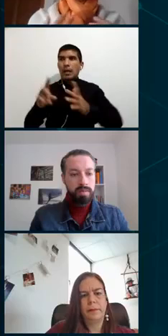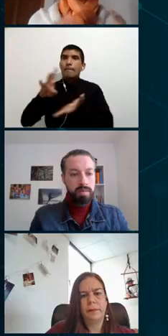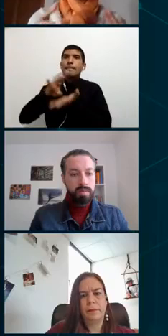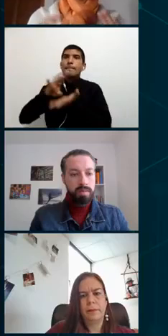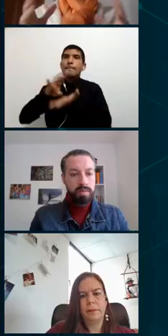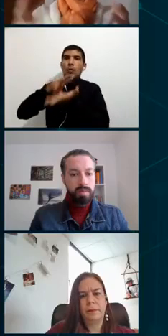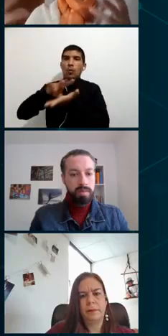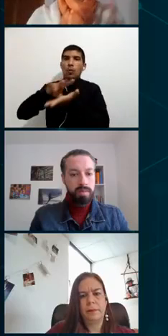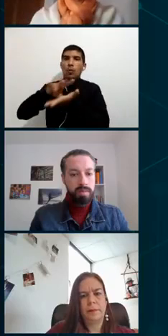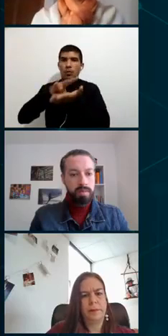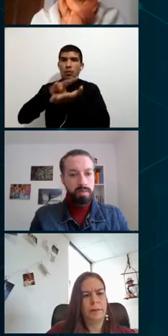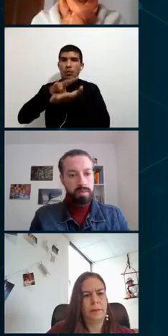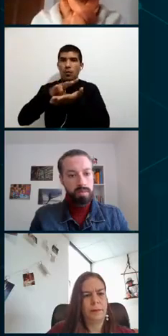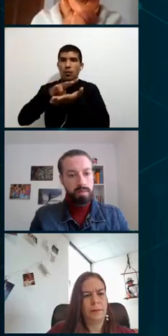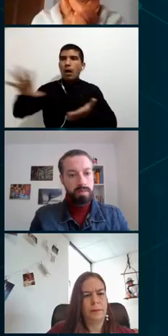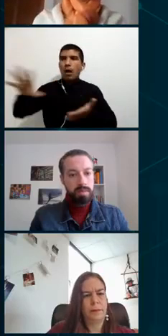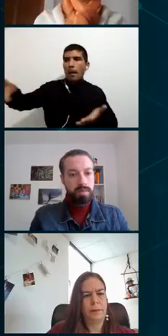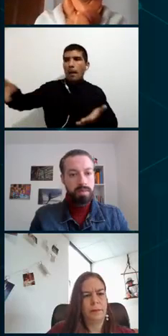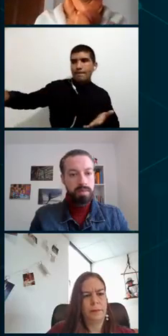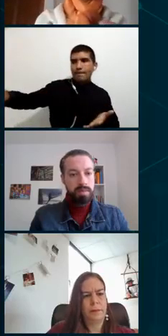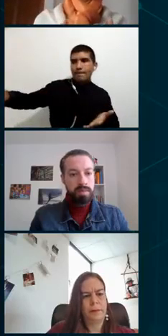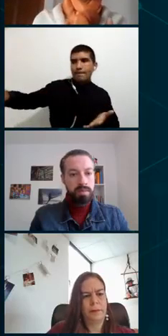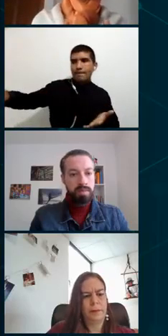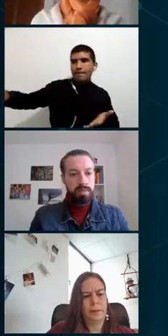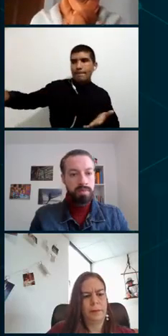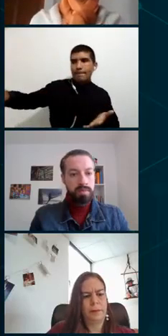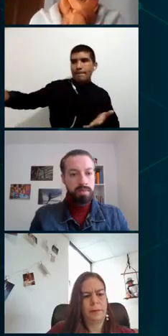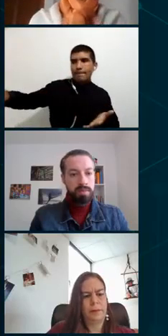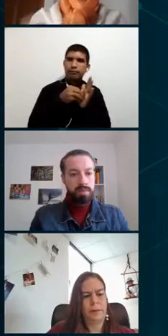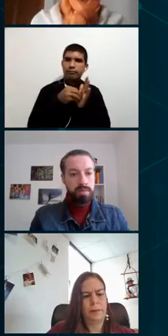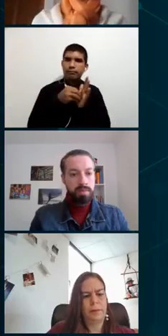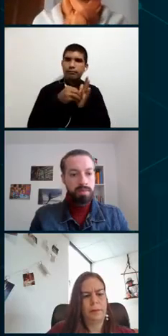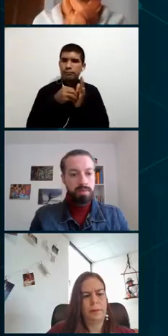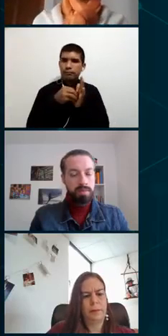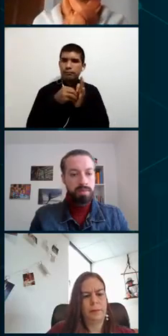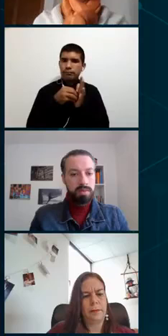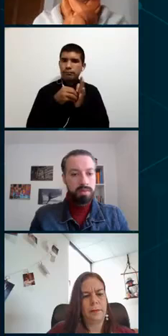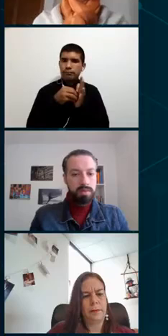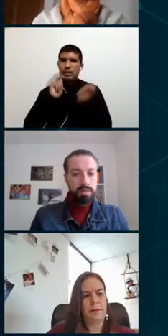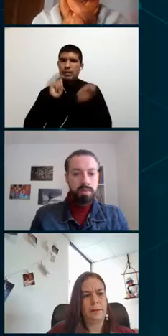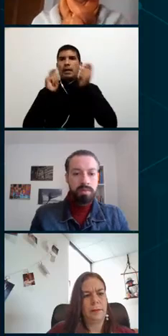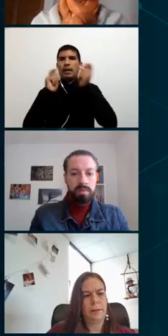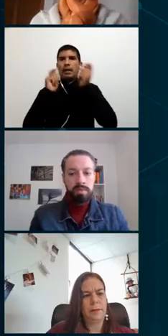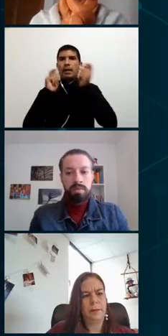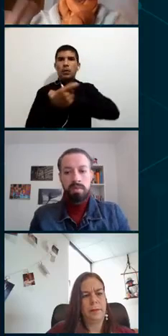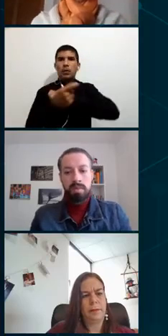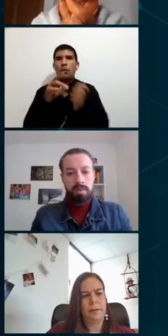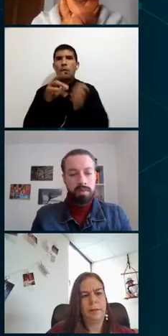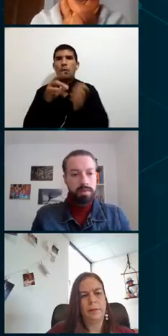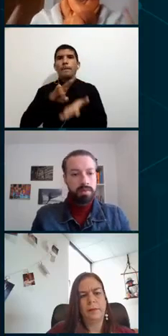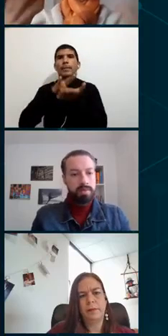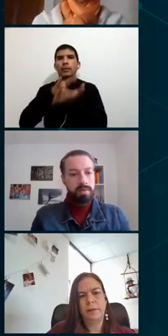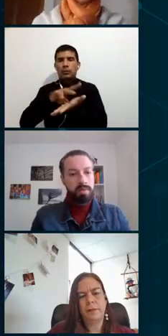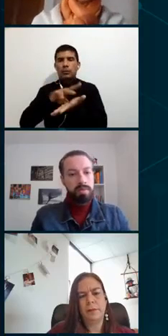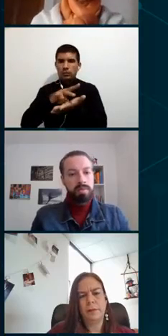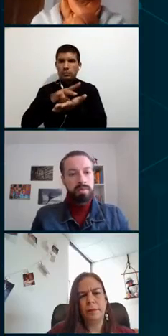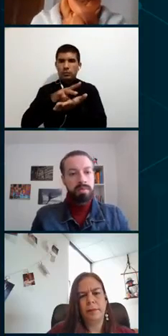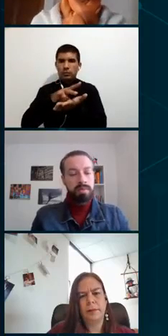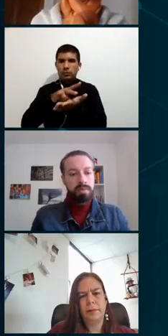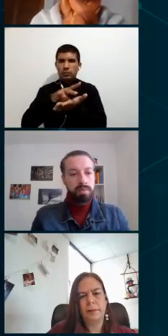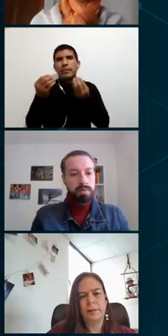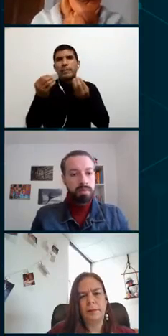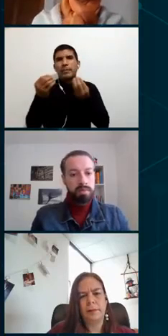en mi opinión le hicieron como un diseño al método que hizo que fuera mucho más empático, cercano,